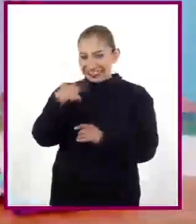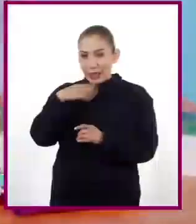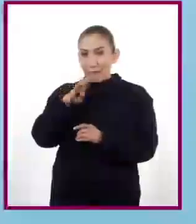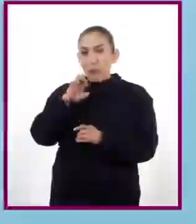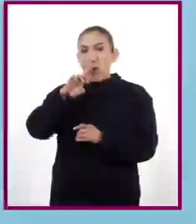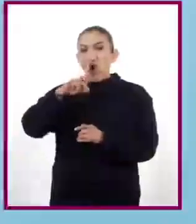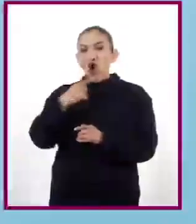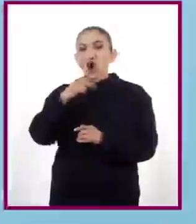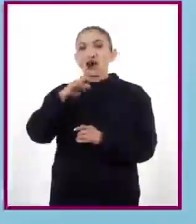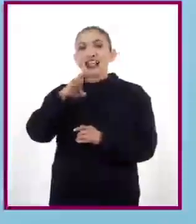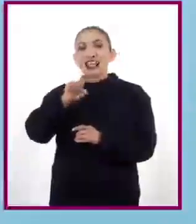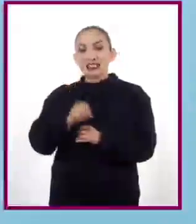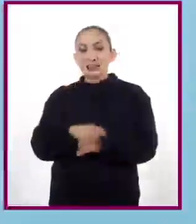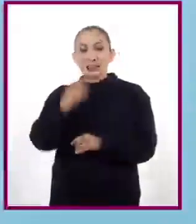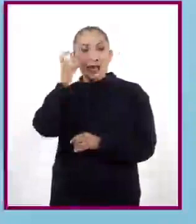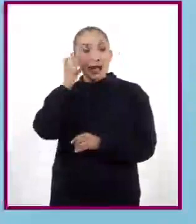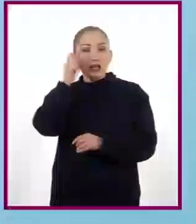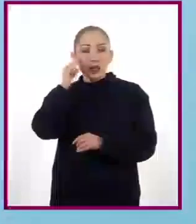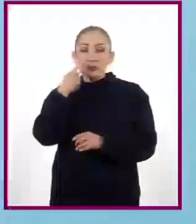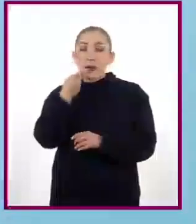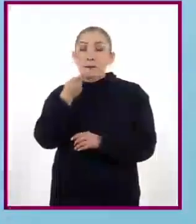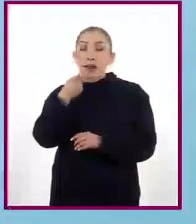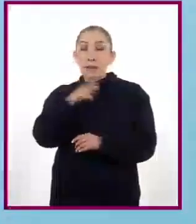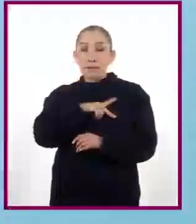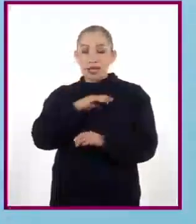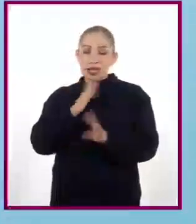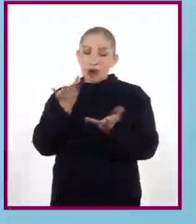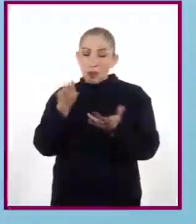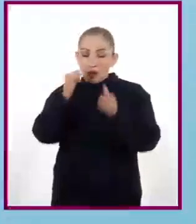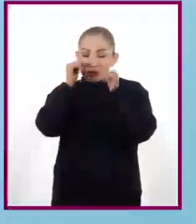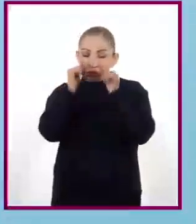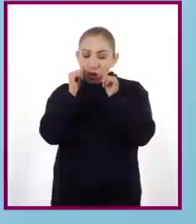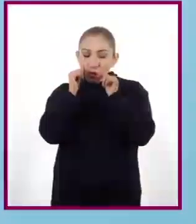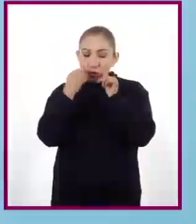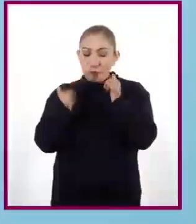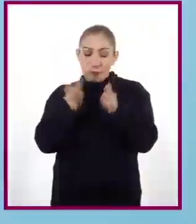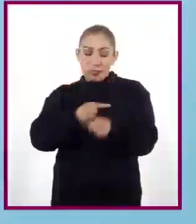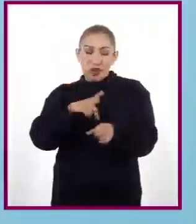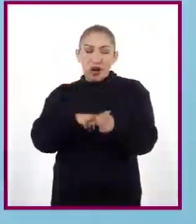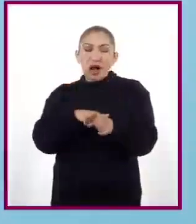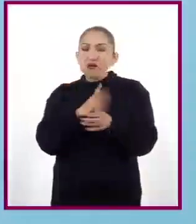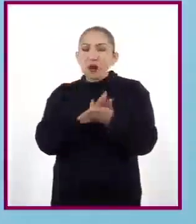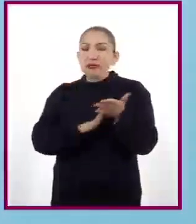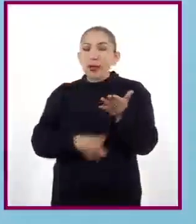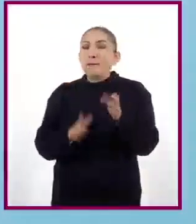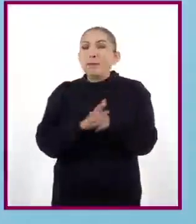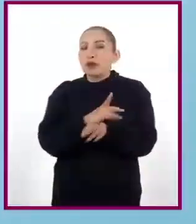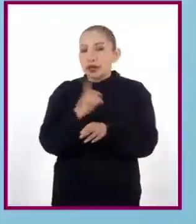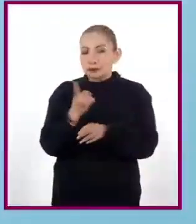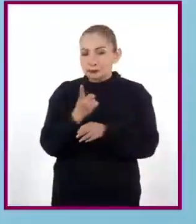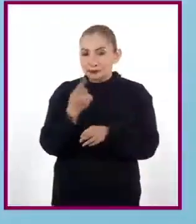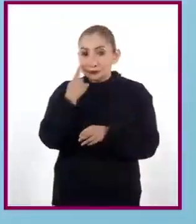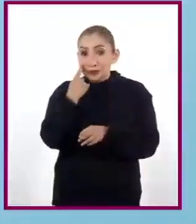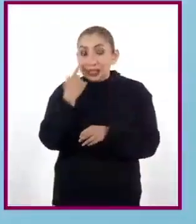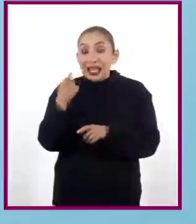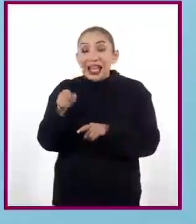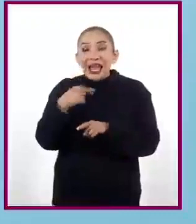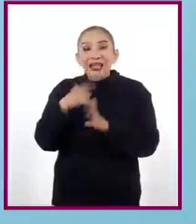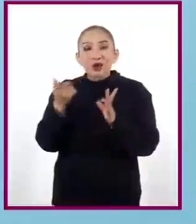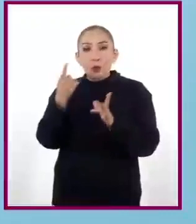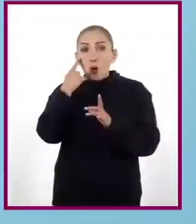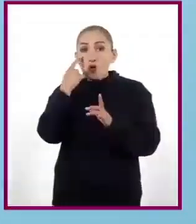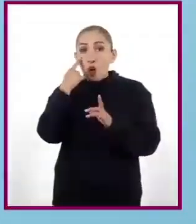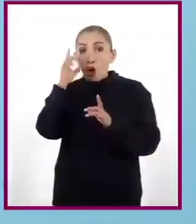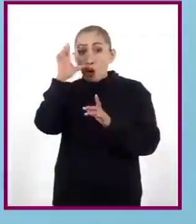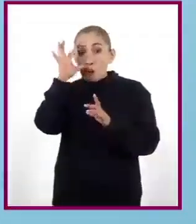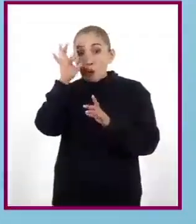Escucha. Empezaré refiriéndome a mi modesta ceguera personal. Modesta en primer término, porque es ceguera total de un